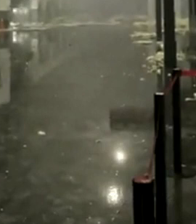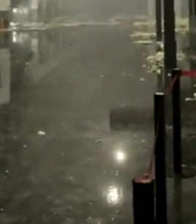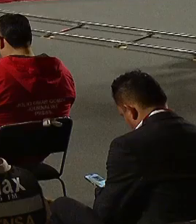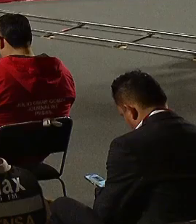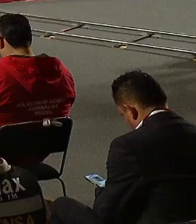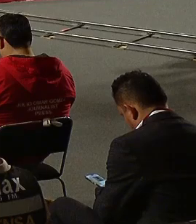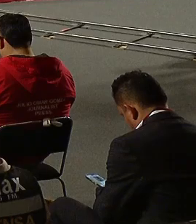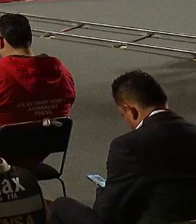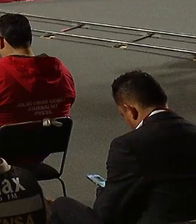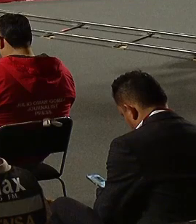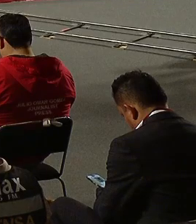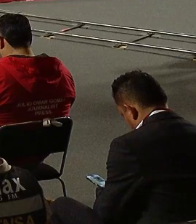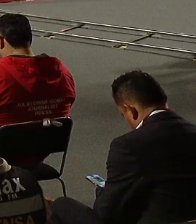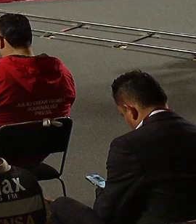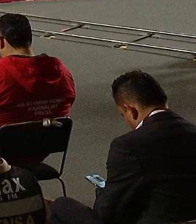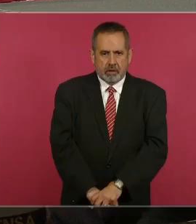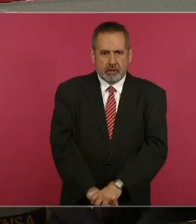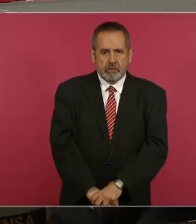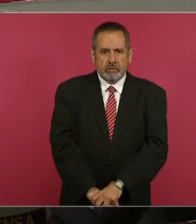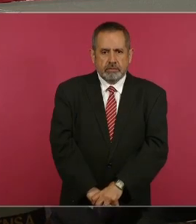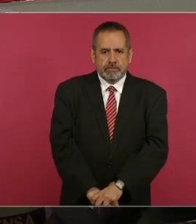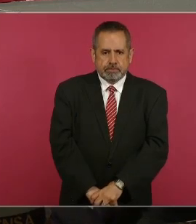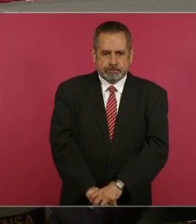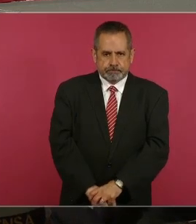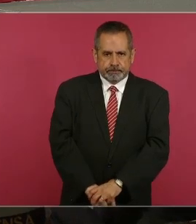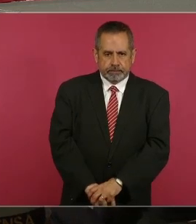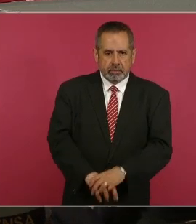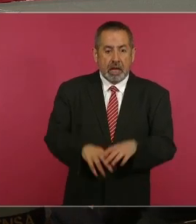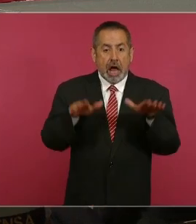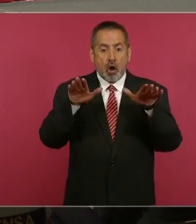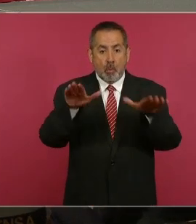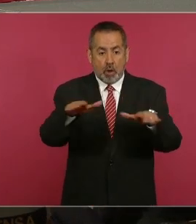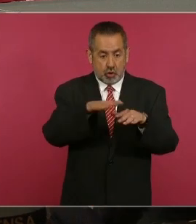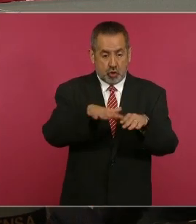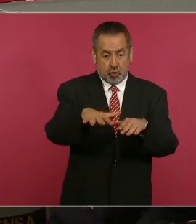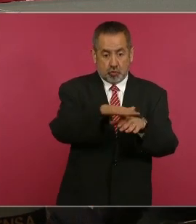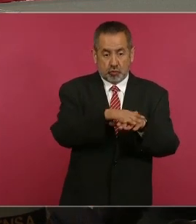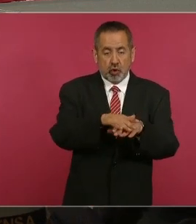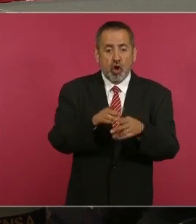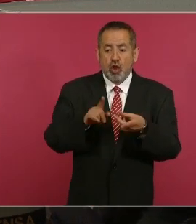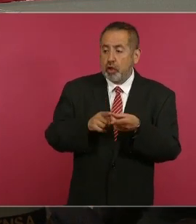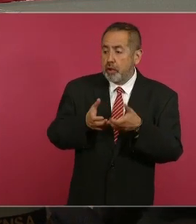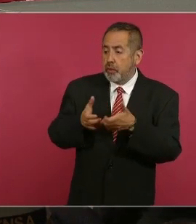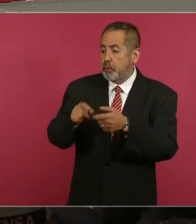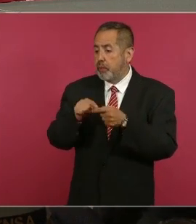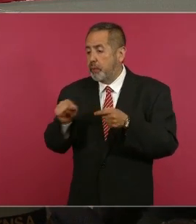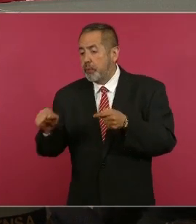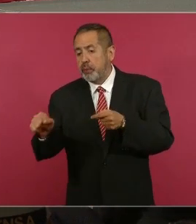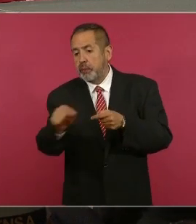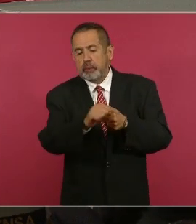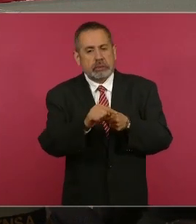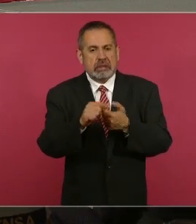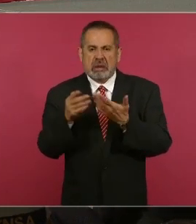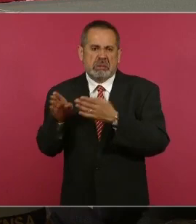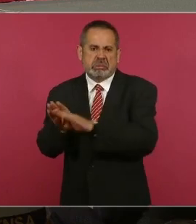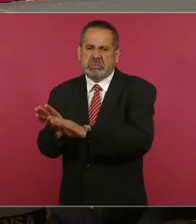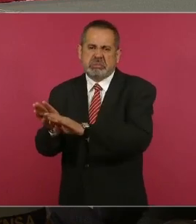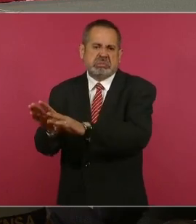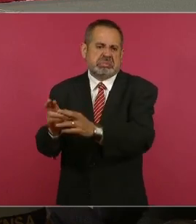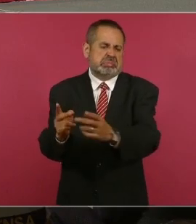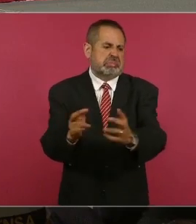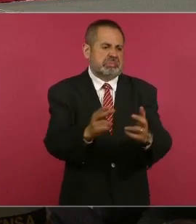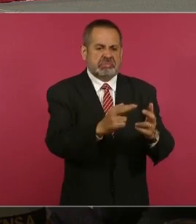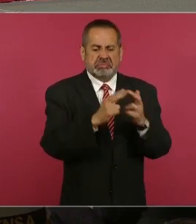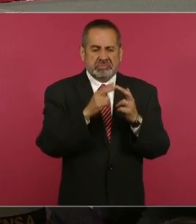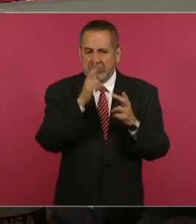afectaciones, así como las vías de acceso al aeropuerto que anoche estaban intentando ya